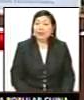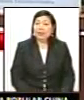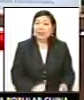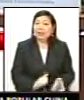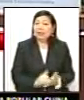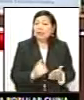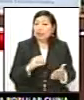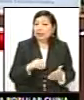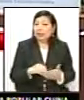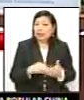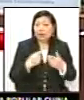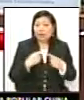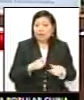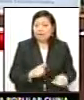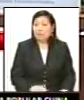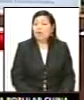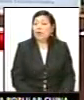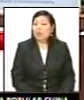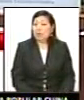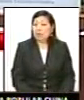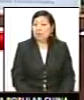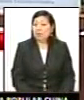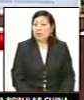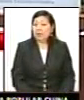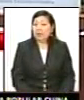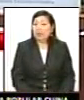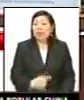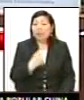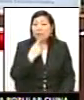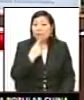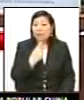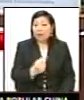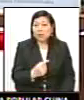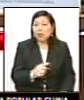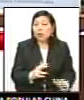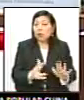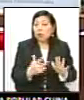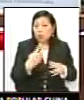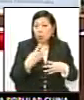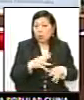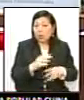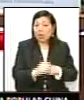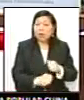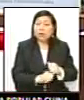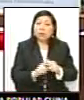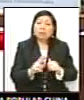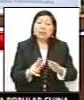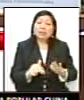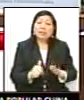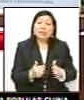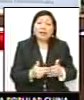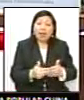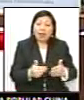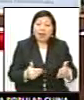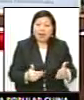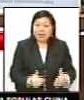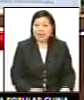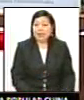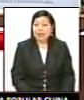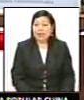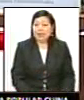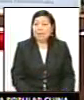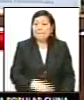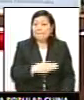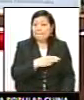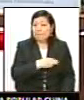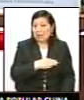que se plantean en el informe de calificación, el denunciante se expresa el 18 de julio del 2016, antes que asuma el